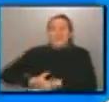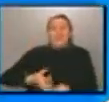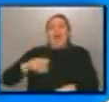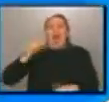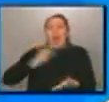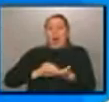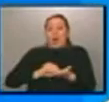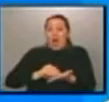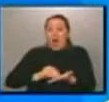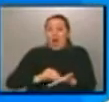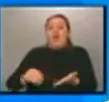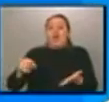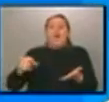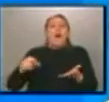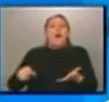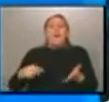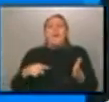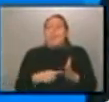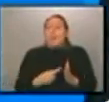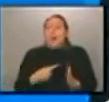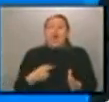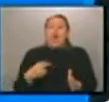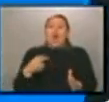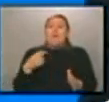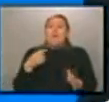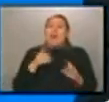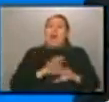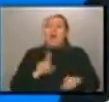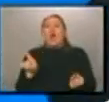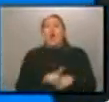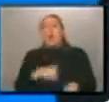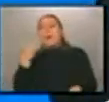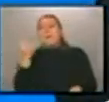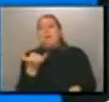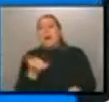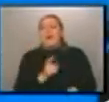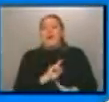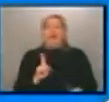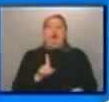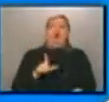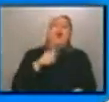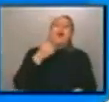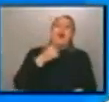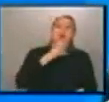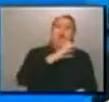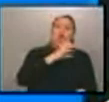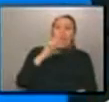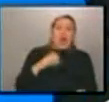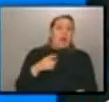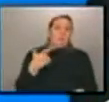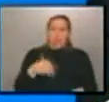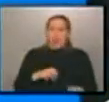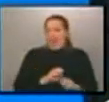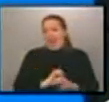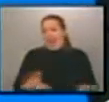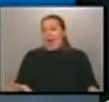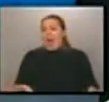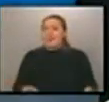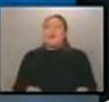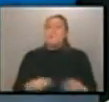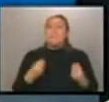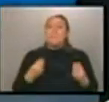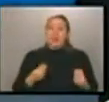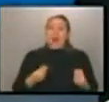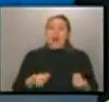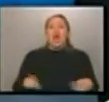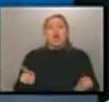oficial, uh-huh. Pero en definitiva lo que está claro, para no banalizar la situación con la cocaína y todo esto, porque es muy grave, es muy cruel, para que esto